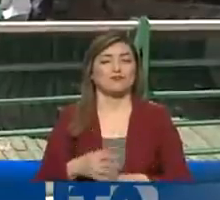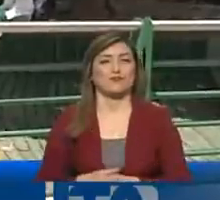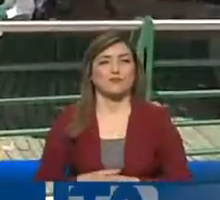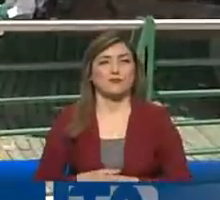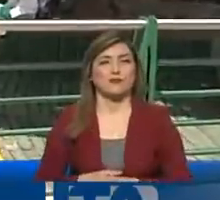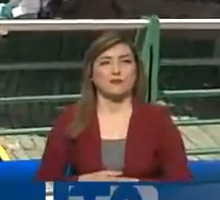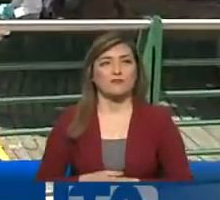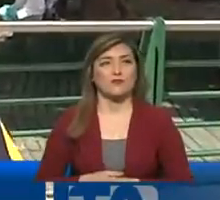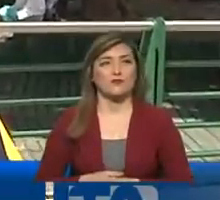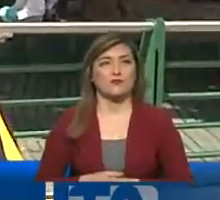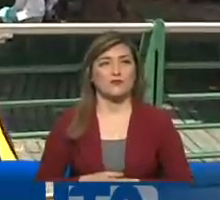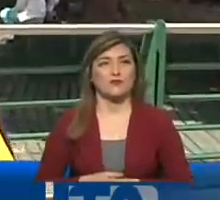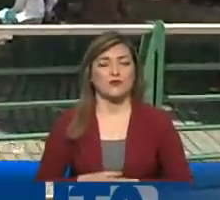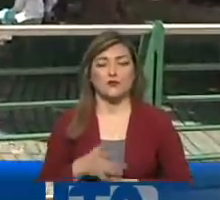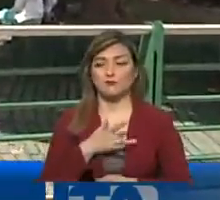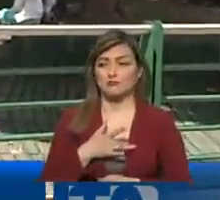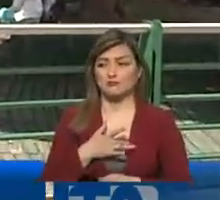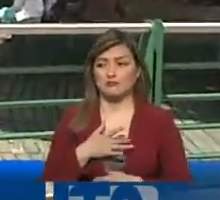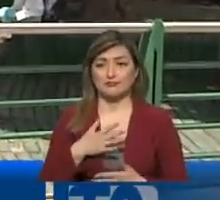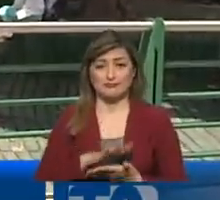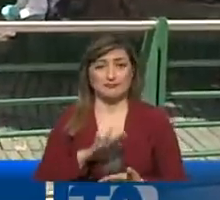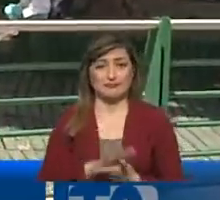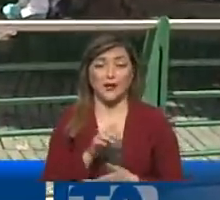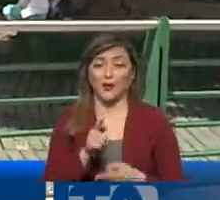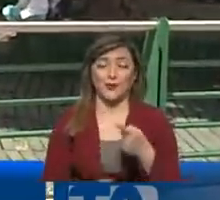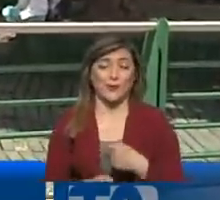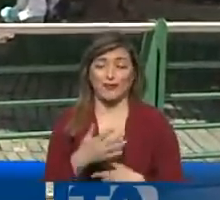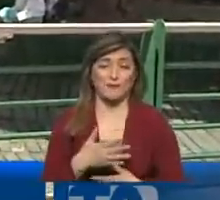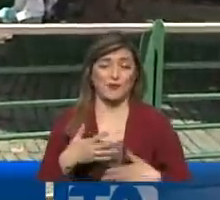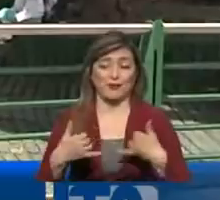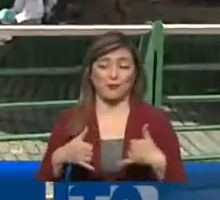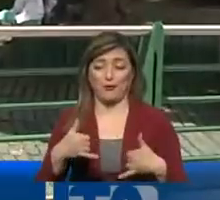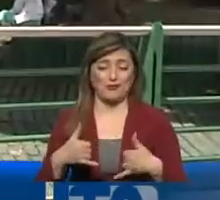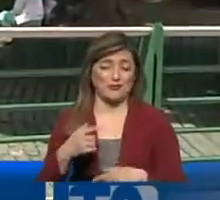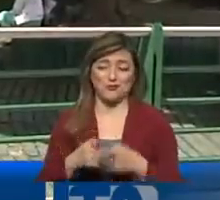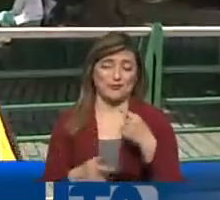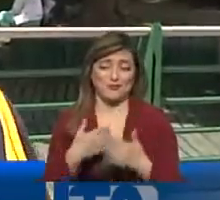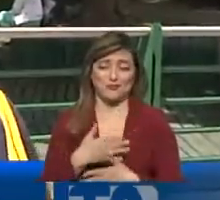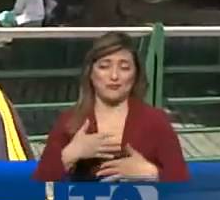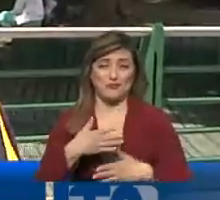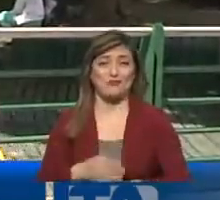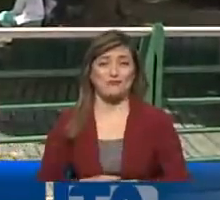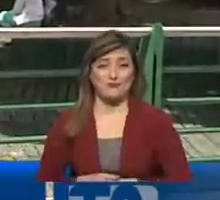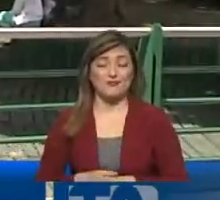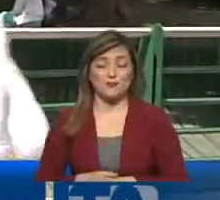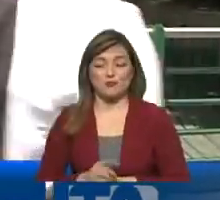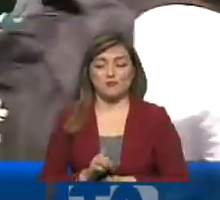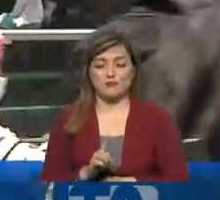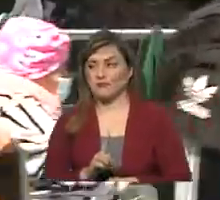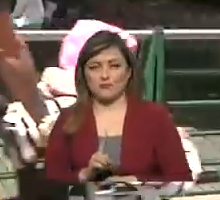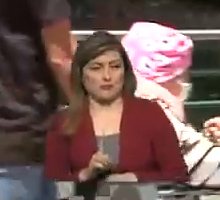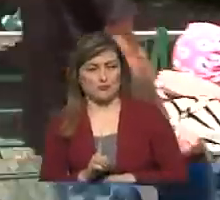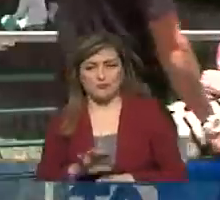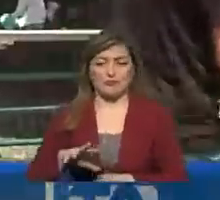con esa intranquilidad no se puede uno divertirse, porque momento mucho menos pensado tal vez